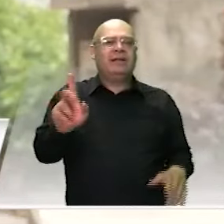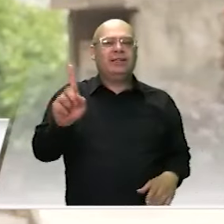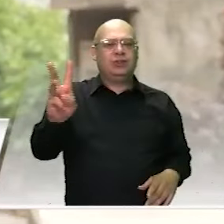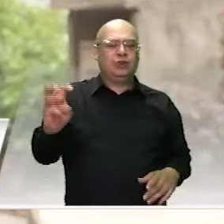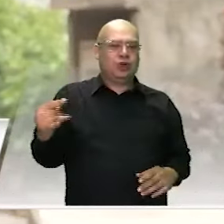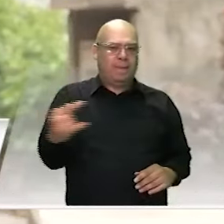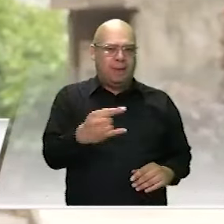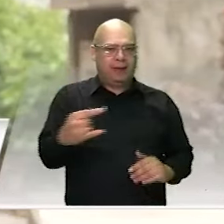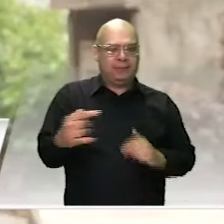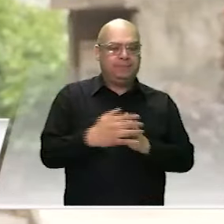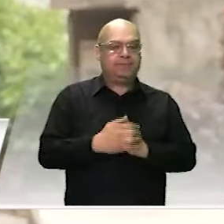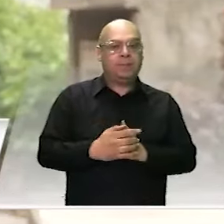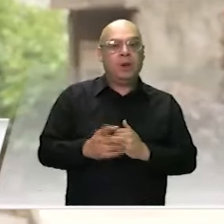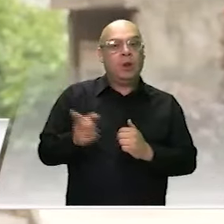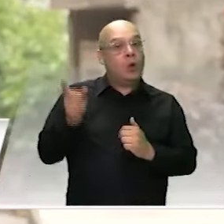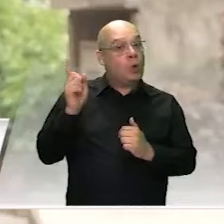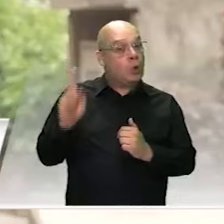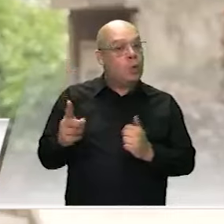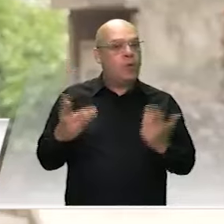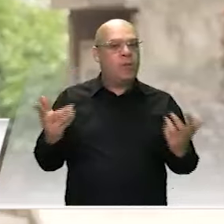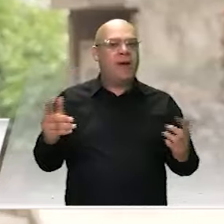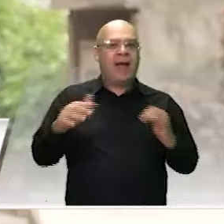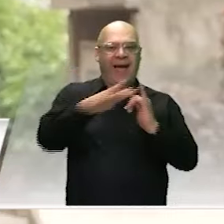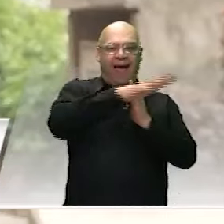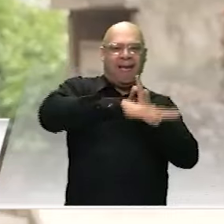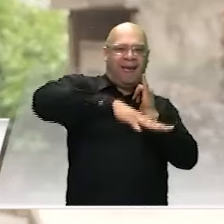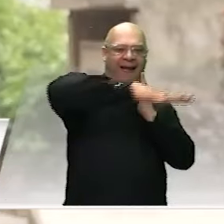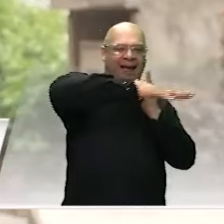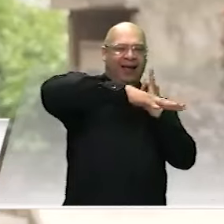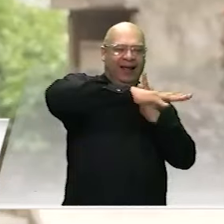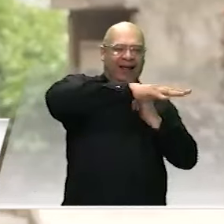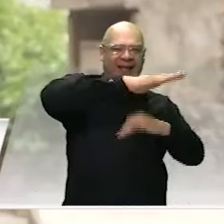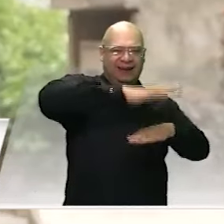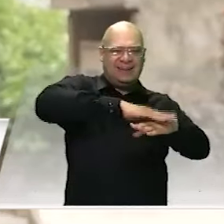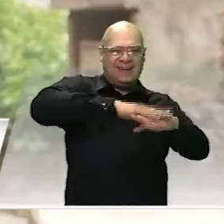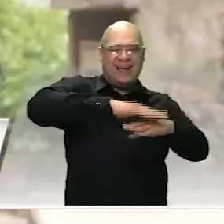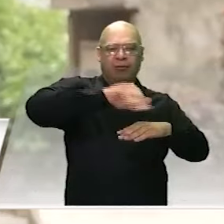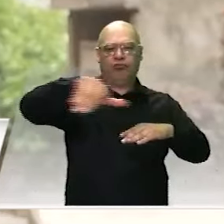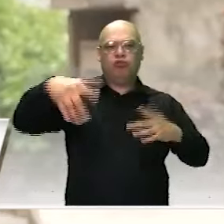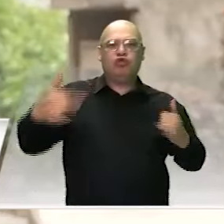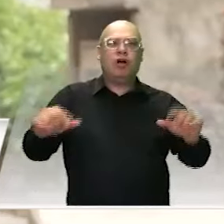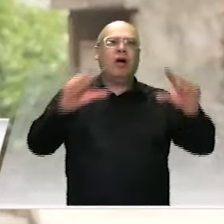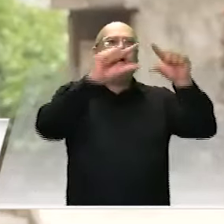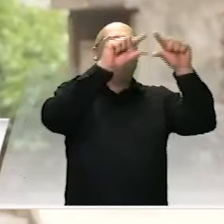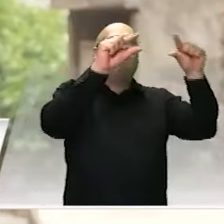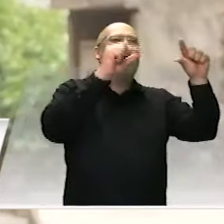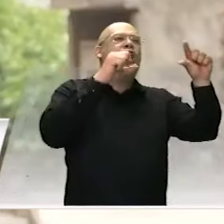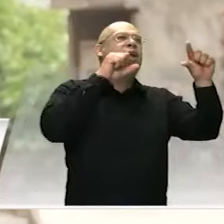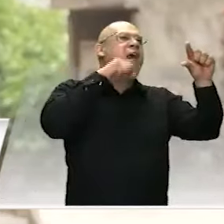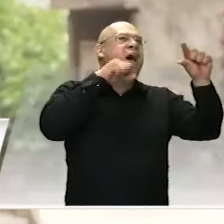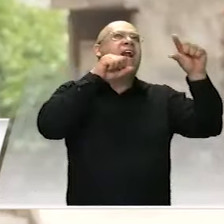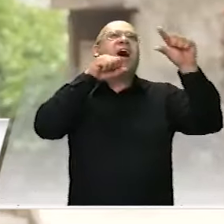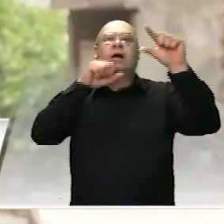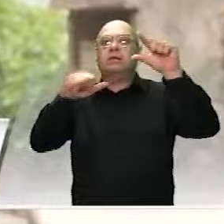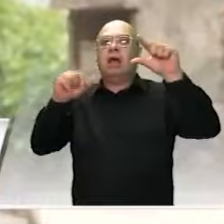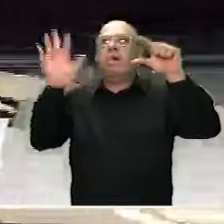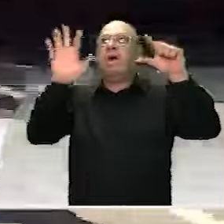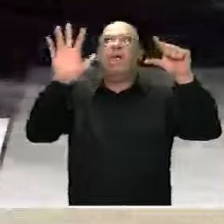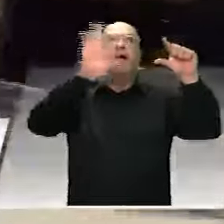luego desde que el área metropolitana del Valle de aburrá anunciara El Fin Del Estado de prevención